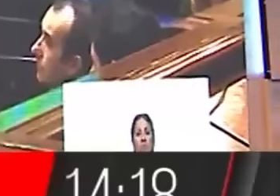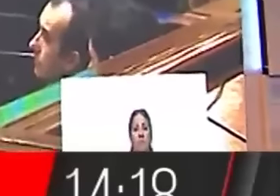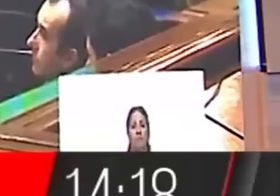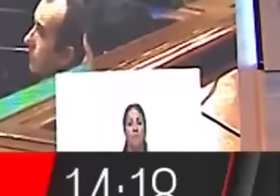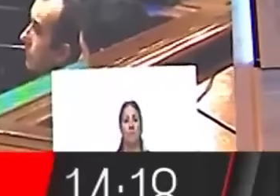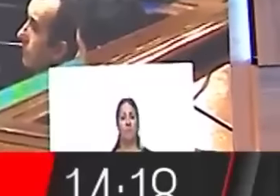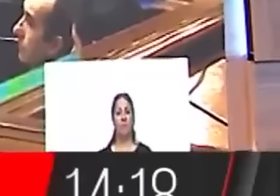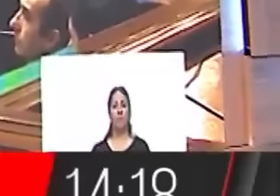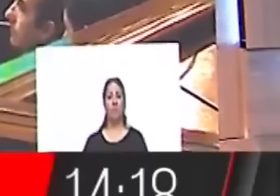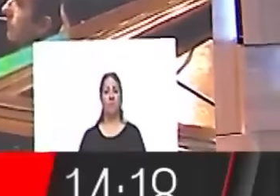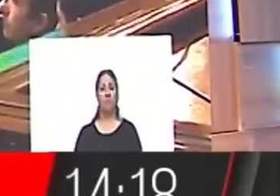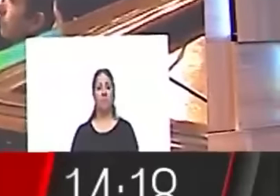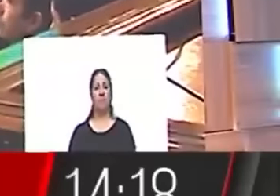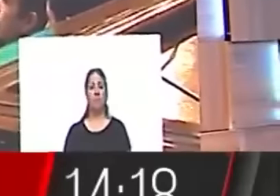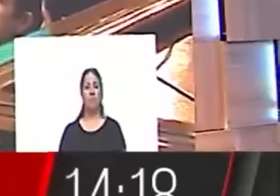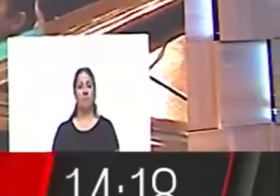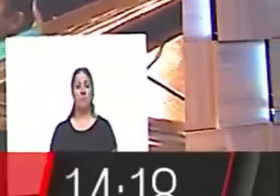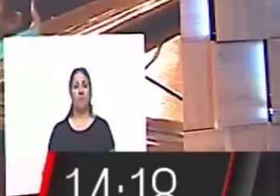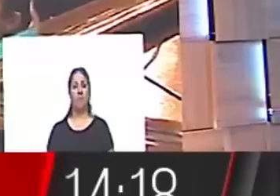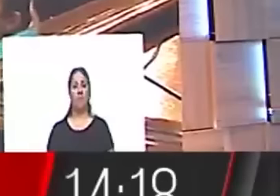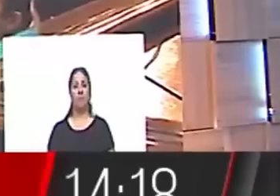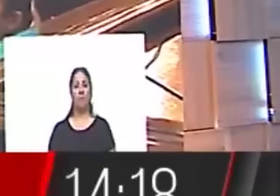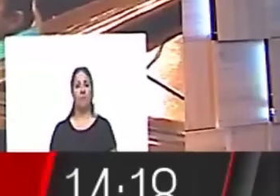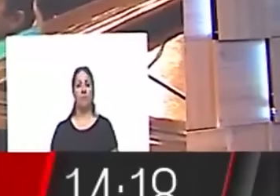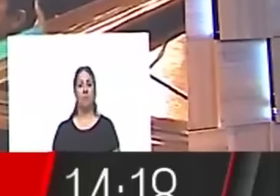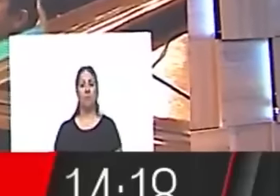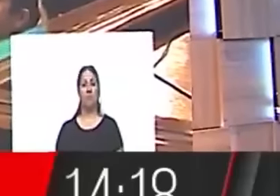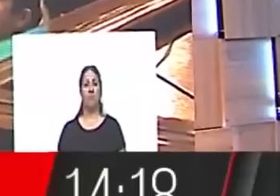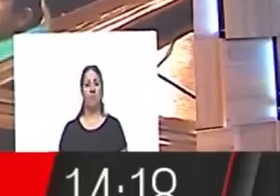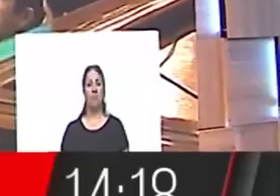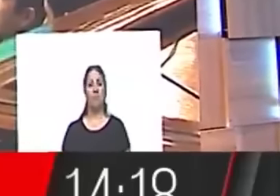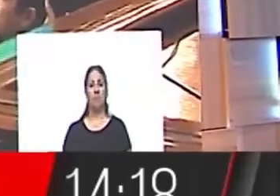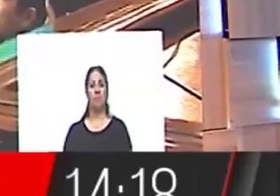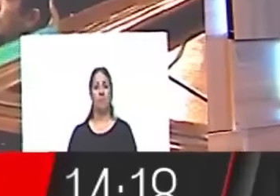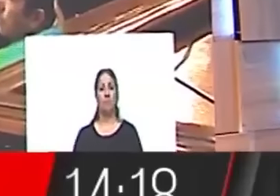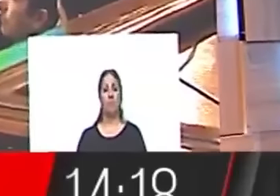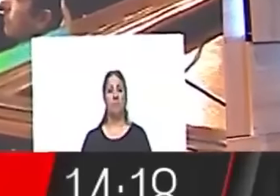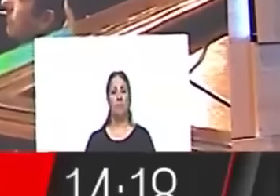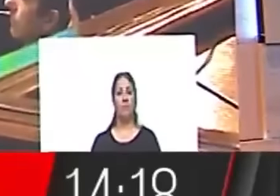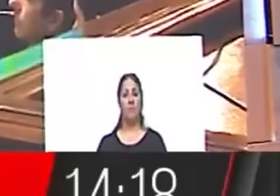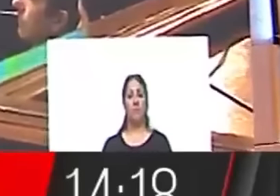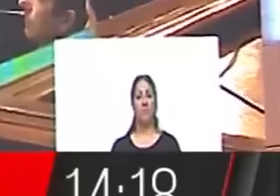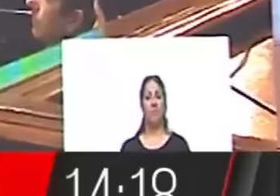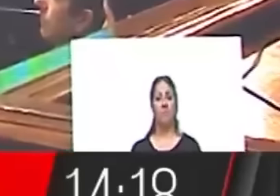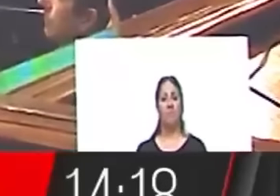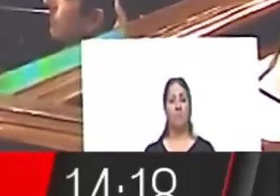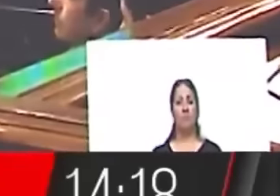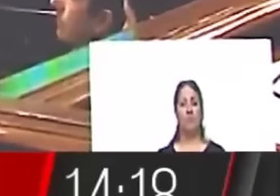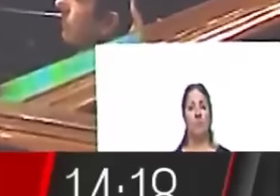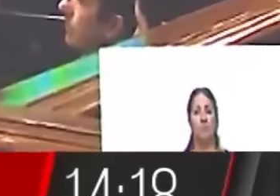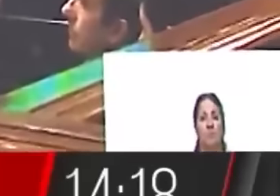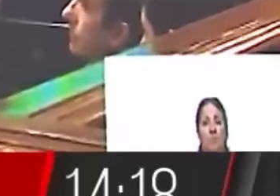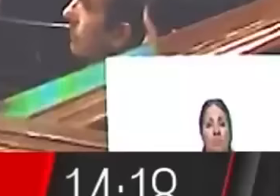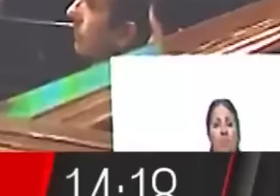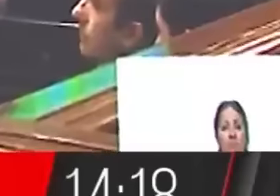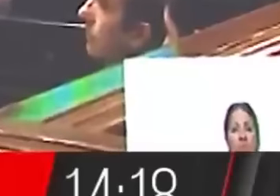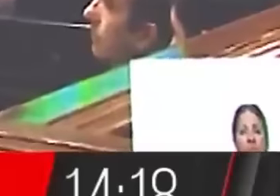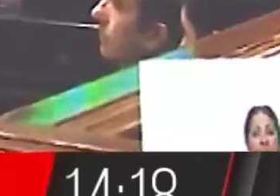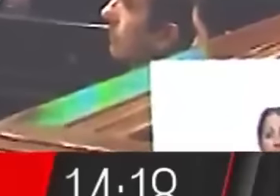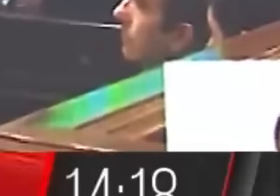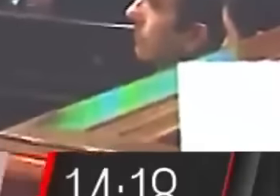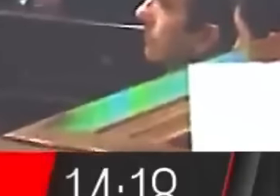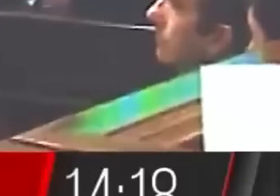de qué. La verdad que no sé qué. Yo quiero escuchar qué es lo que dice claro. el senador Lustó. Lustó explicó. Porque es dudosa